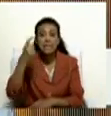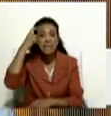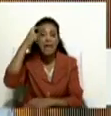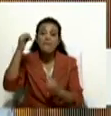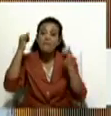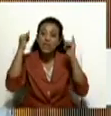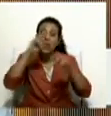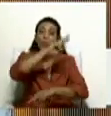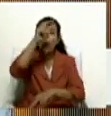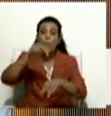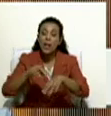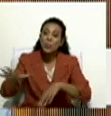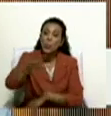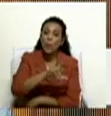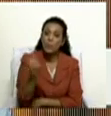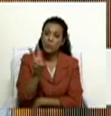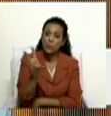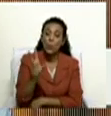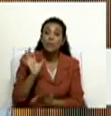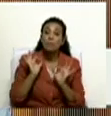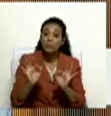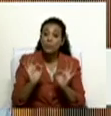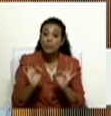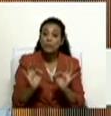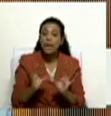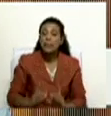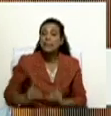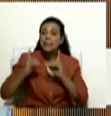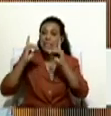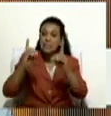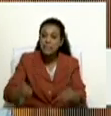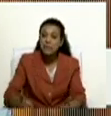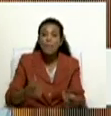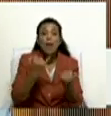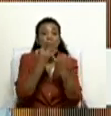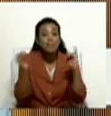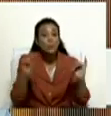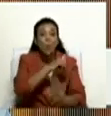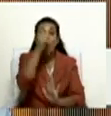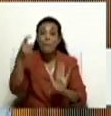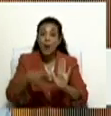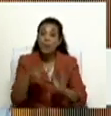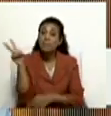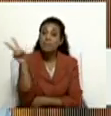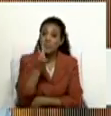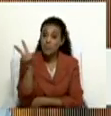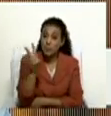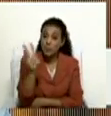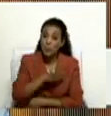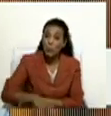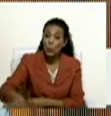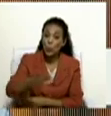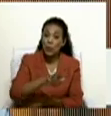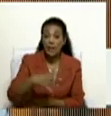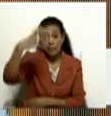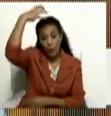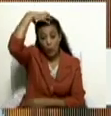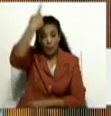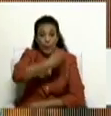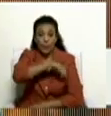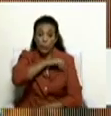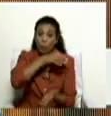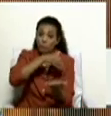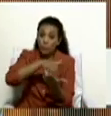festivo nacional ya que esta ocasión fue decisiva en la independencia total de nuestro país de la corona